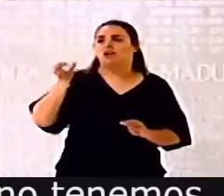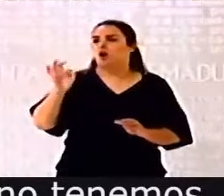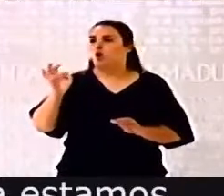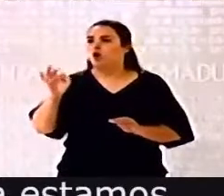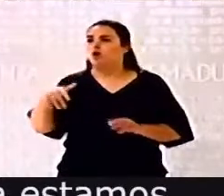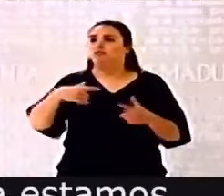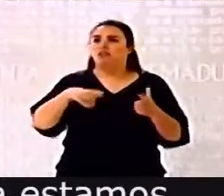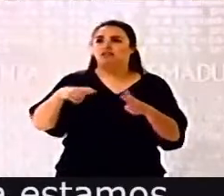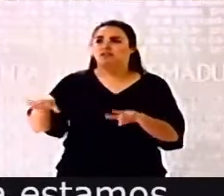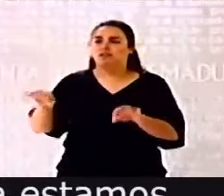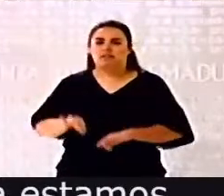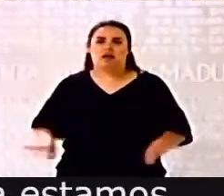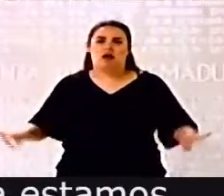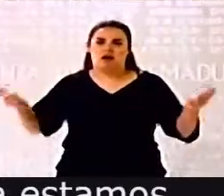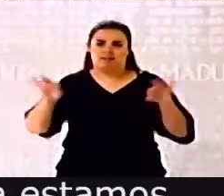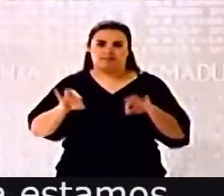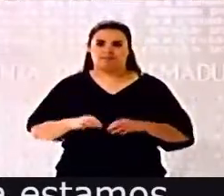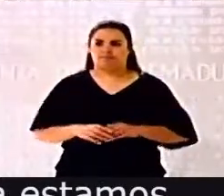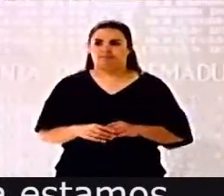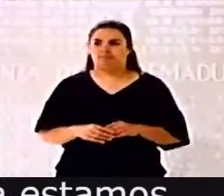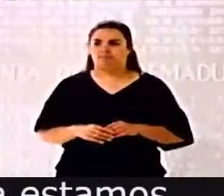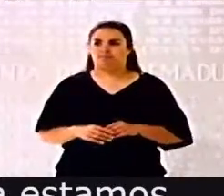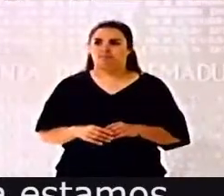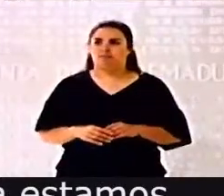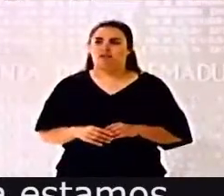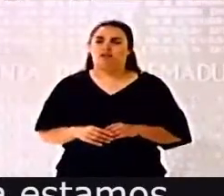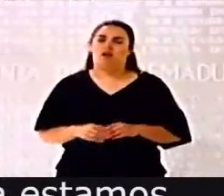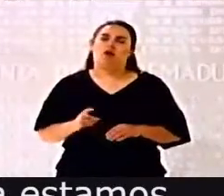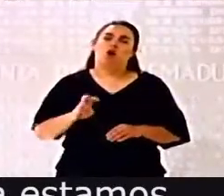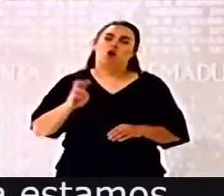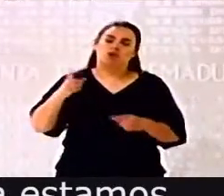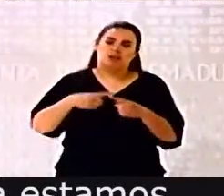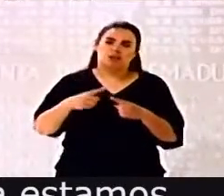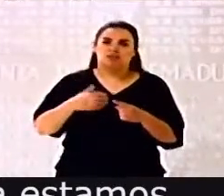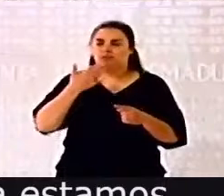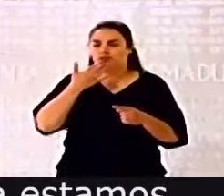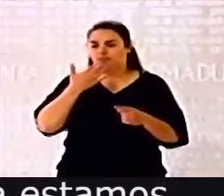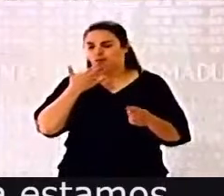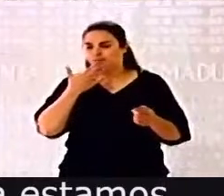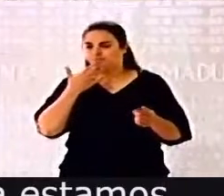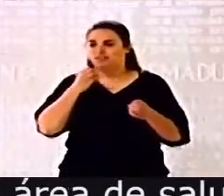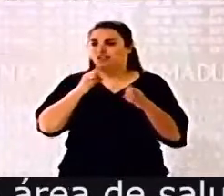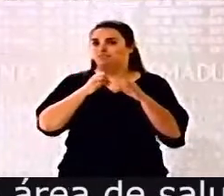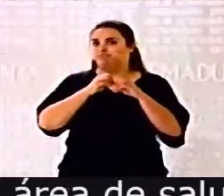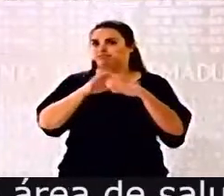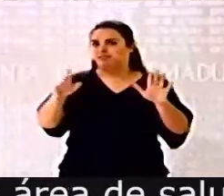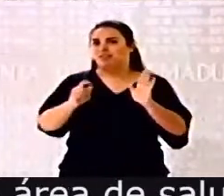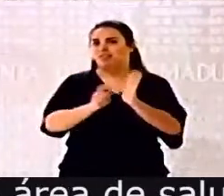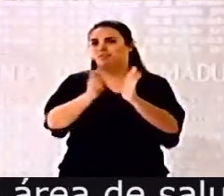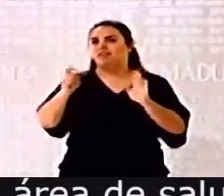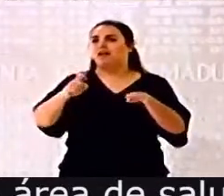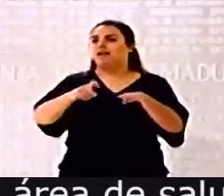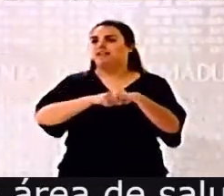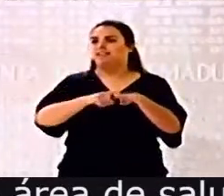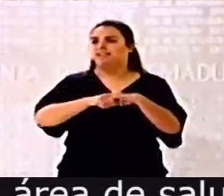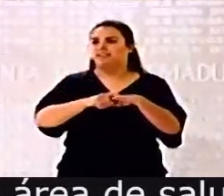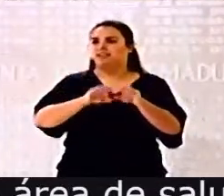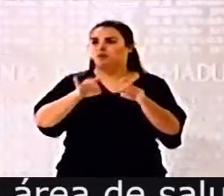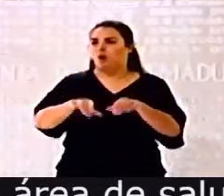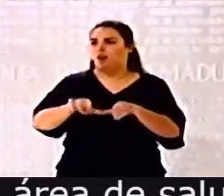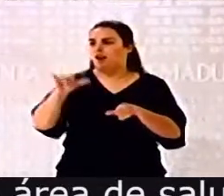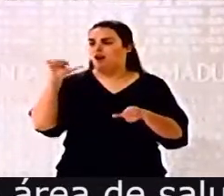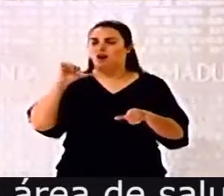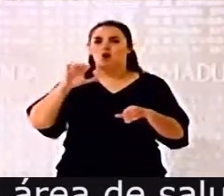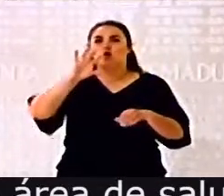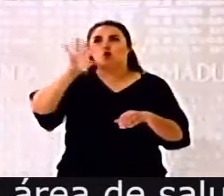ningún área de salud. Otra cosa distinta es que se presentase un brote de las características que se ha dado en